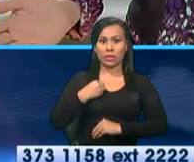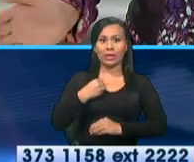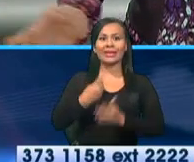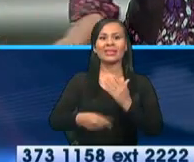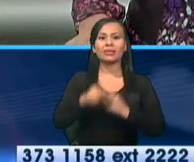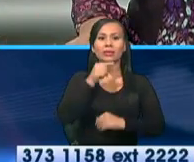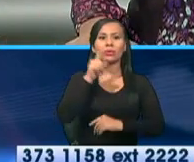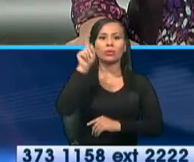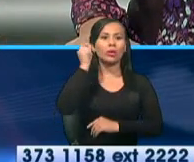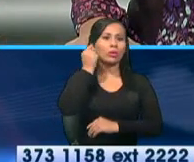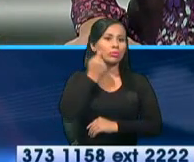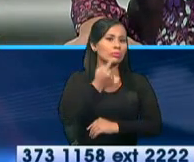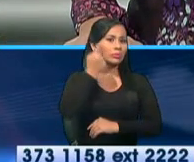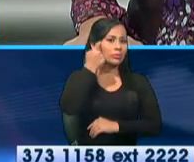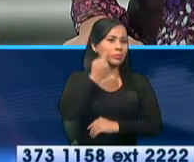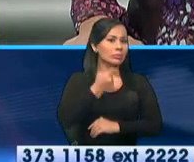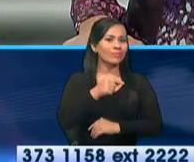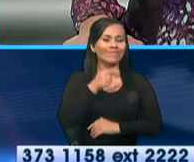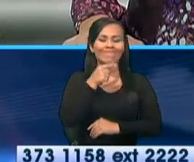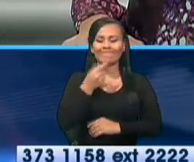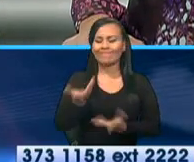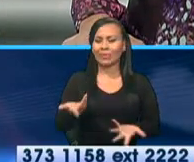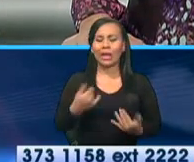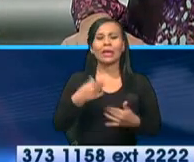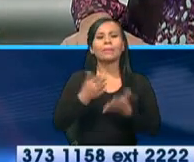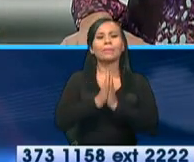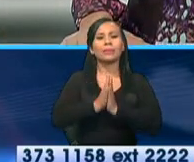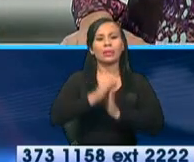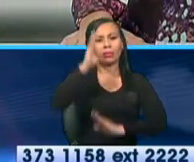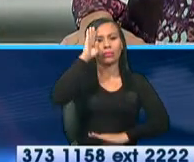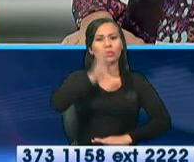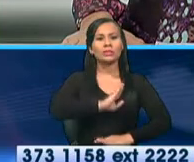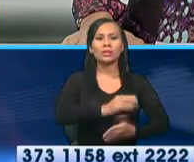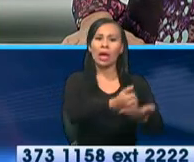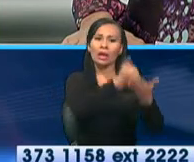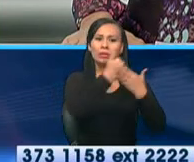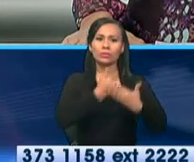solicita a las autoridades que investiguen la brutal agresión de la que fue víctima.